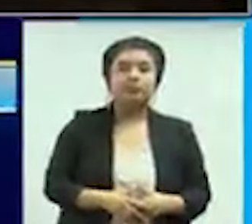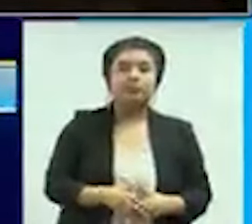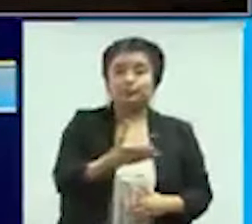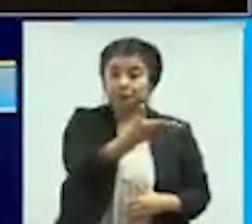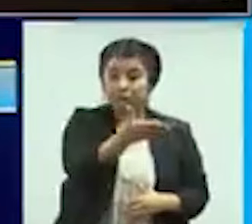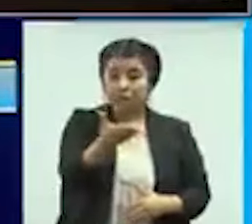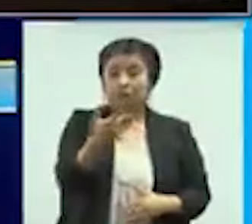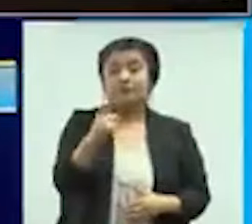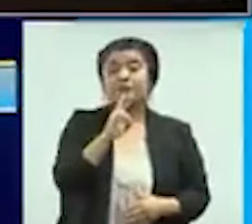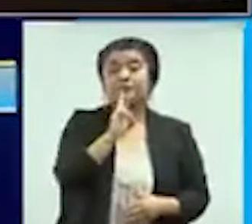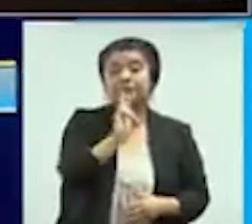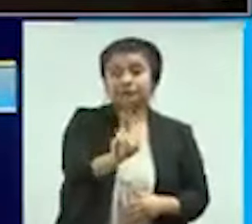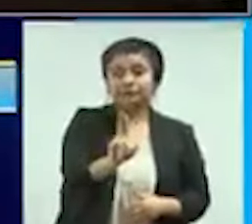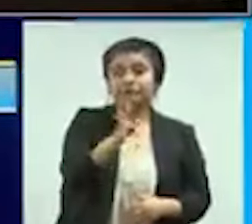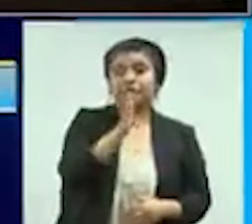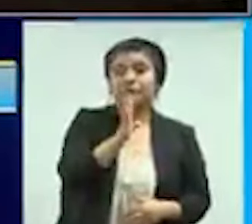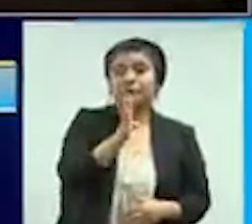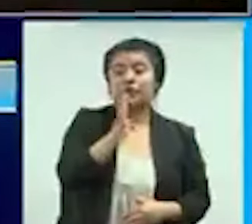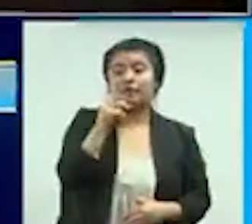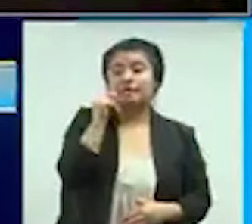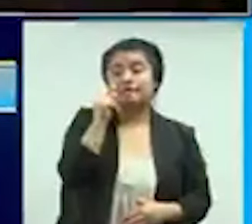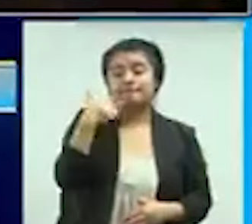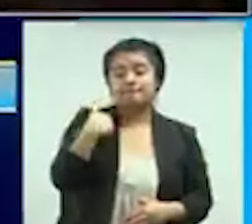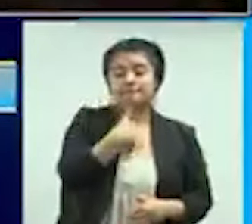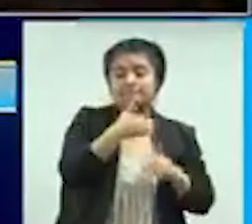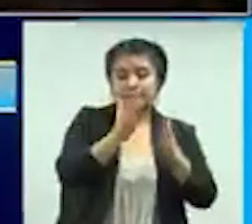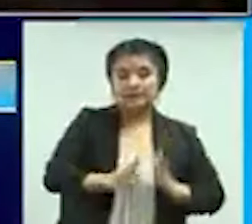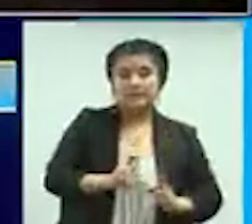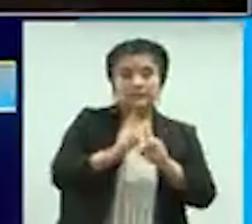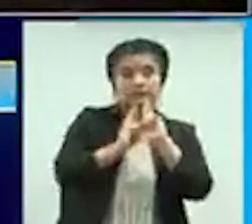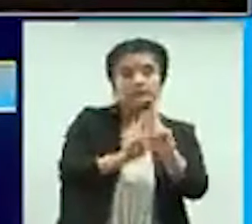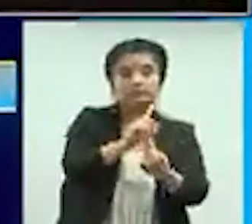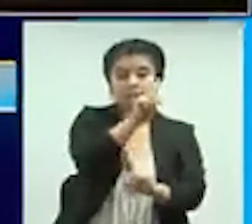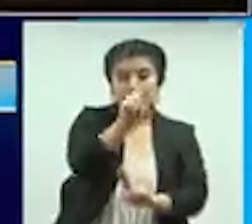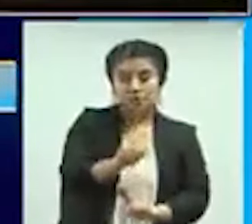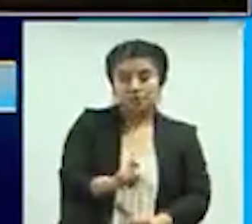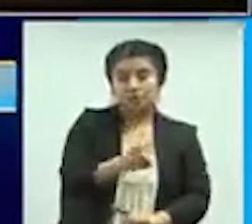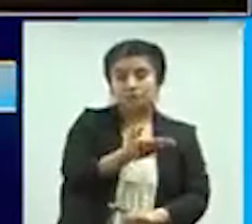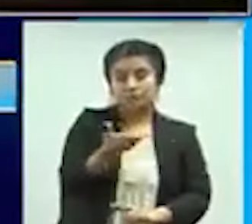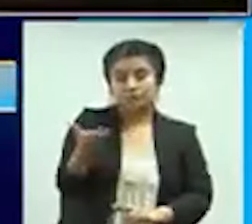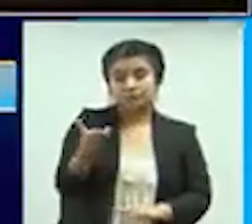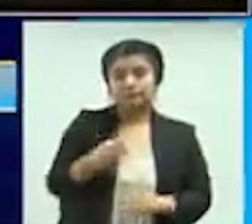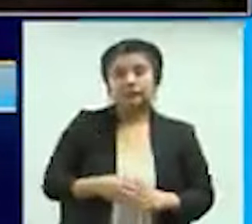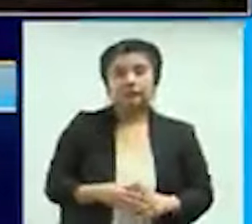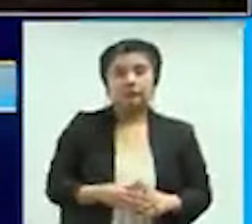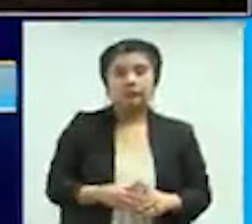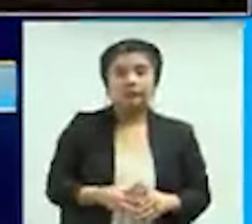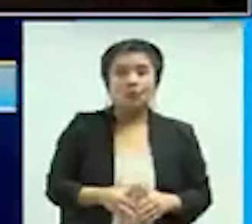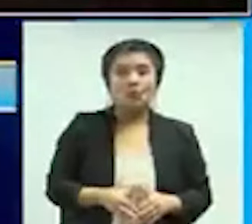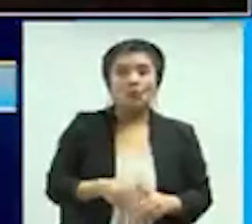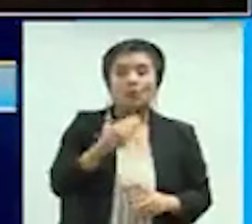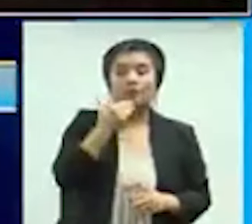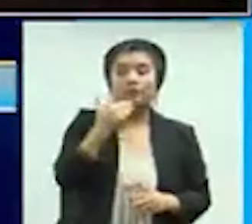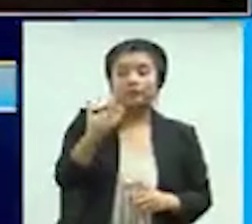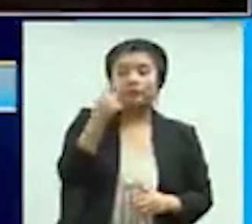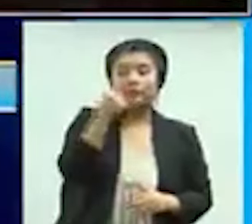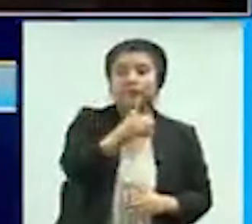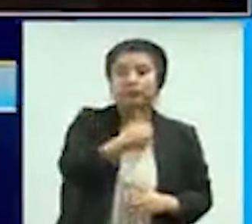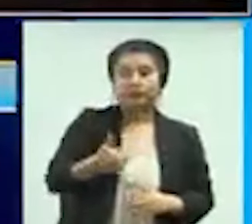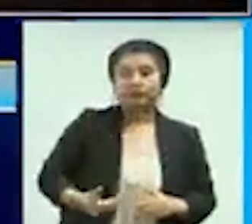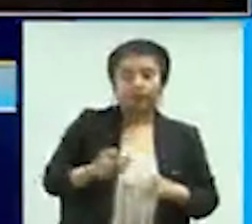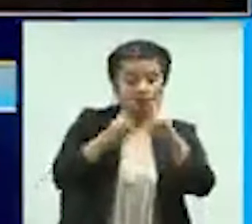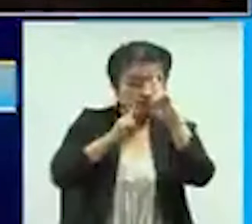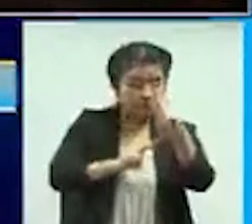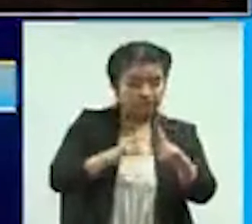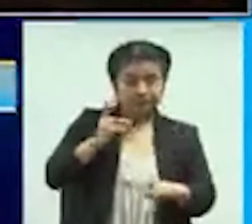Tiene la palabra el señor ministro de Relaciones Exteriores para responder a la pregunta formulada. Gracias, señor presidente.